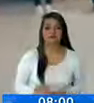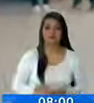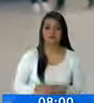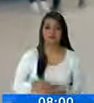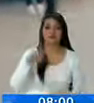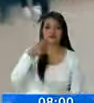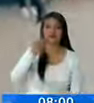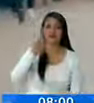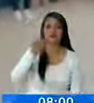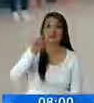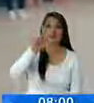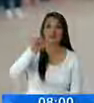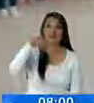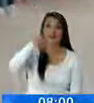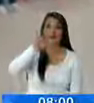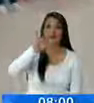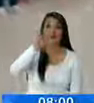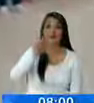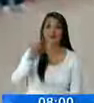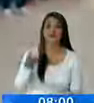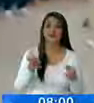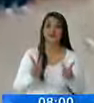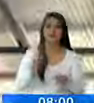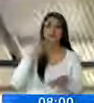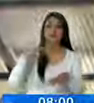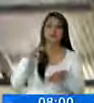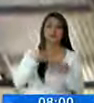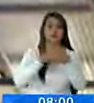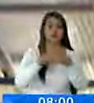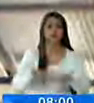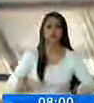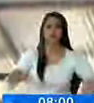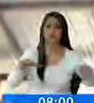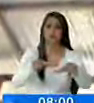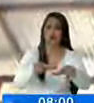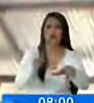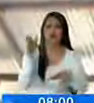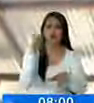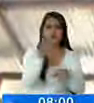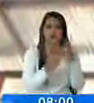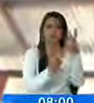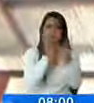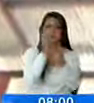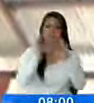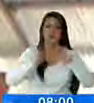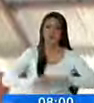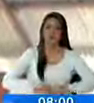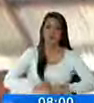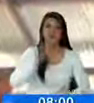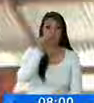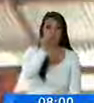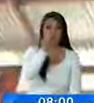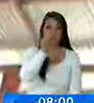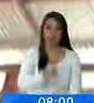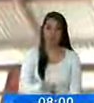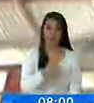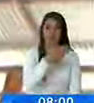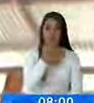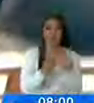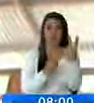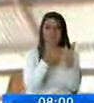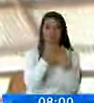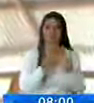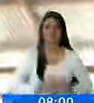Gualaquiza también apuesta al turismo con sus diferentes atractivos turísticos y es un lugar que tú no puedes dejar de